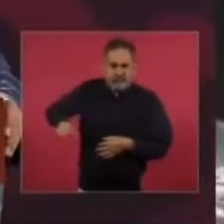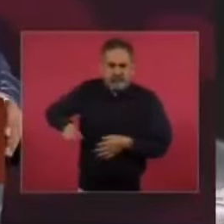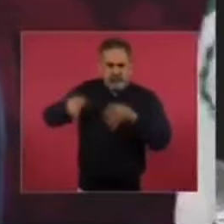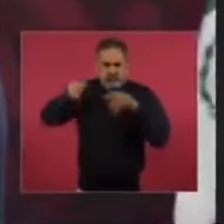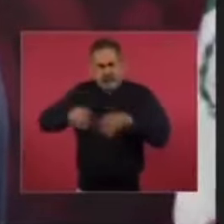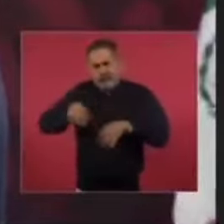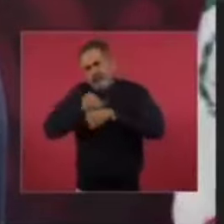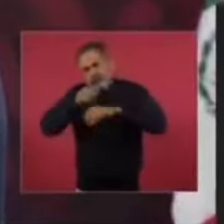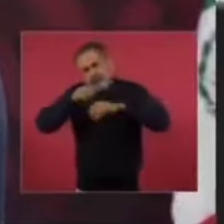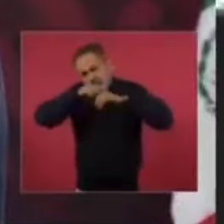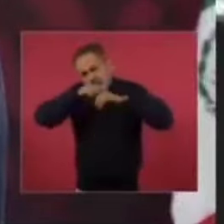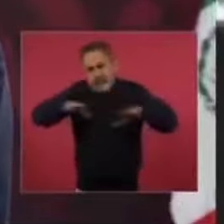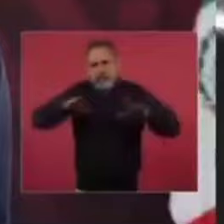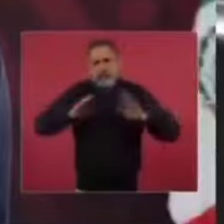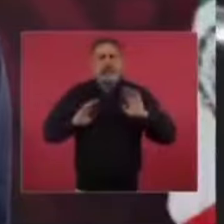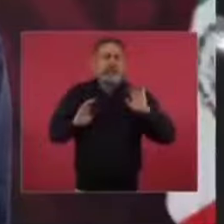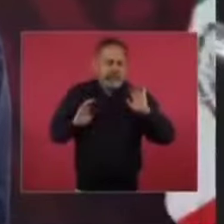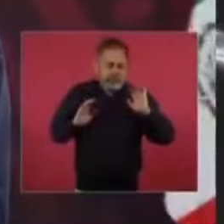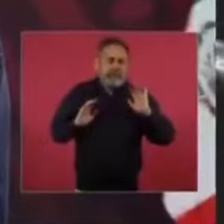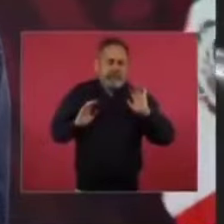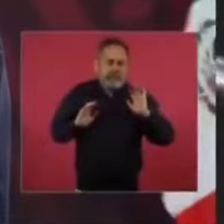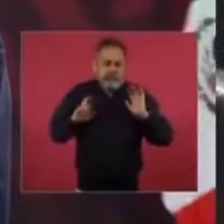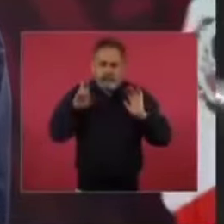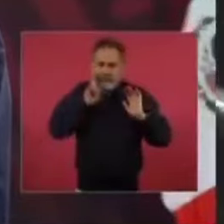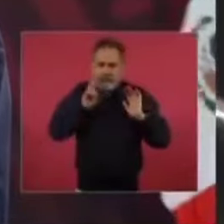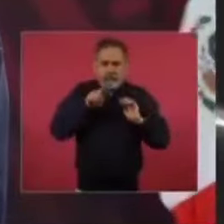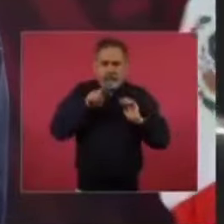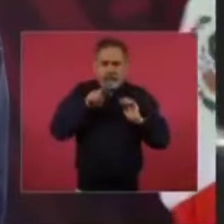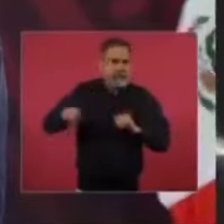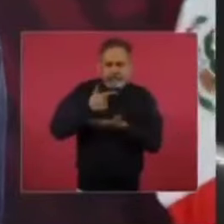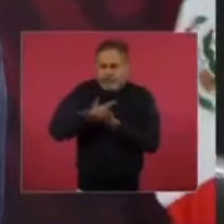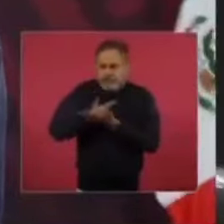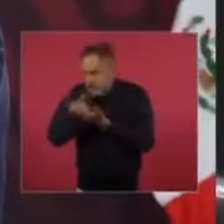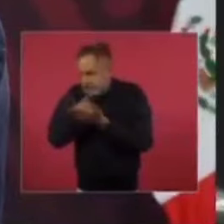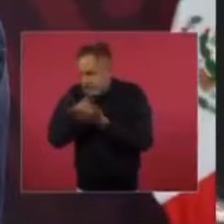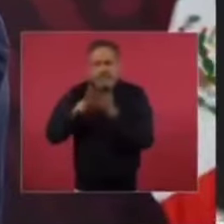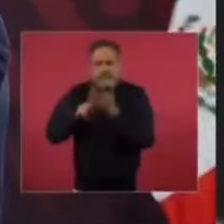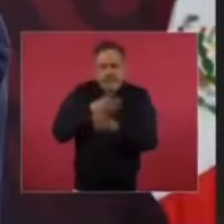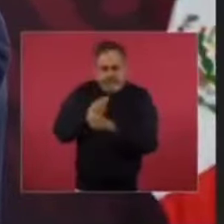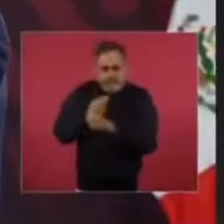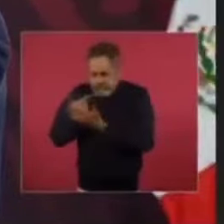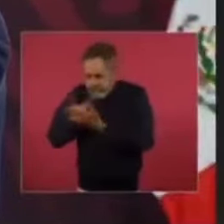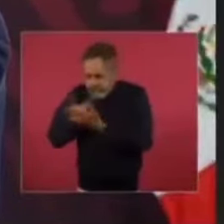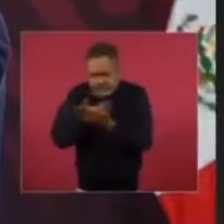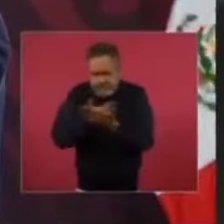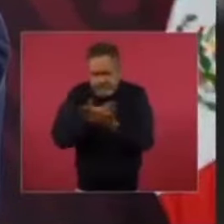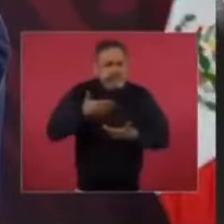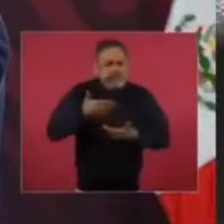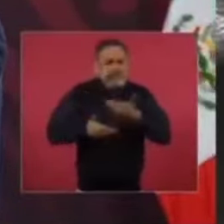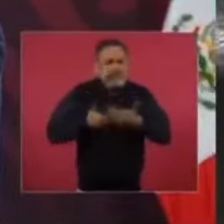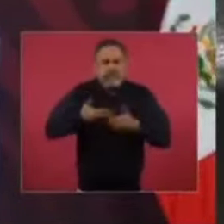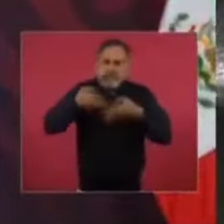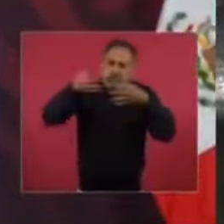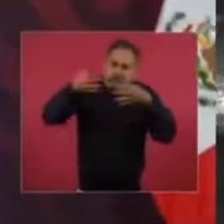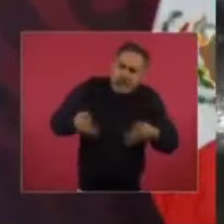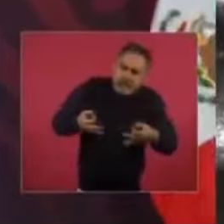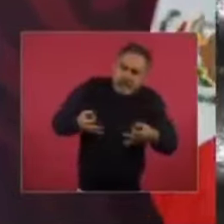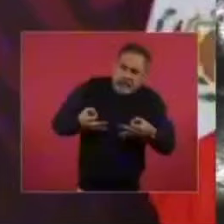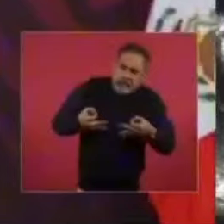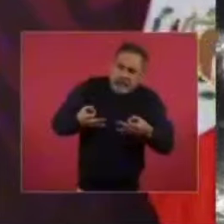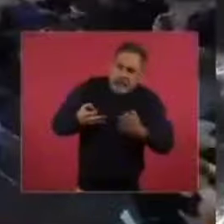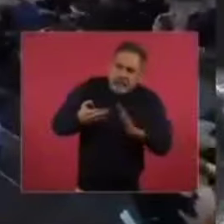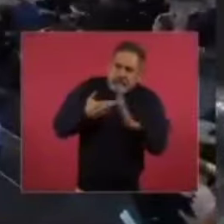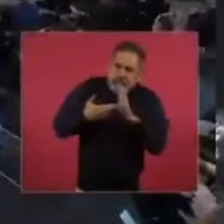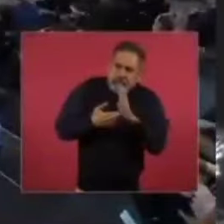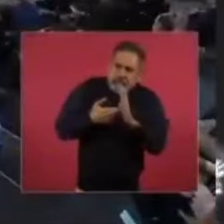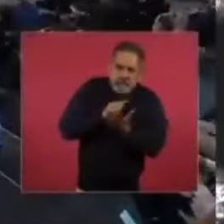a este Nicolás Maduro, aquellos cobardes que no son capaces de decirle maldito asesino de mierda a Netanyahu, que